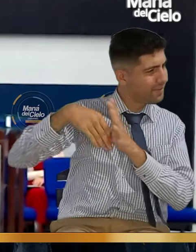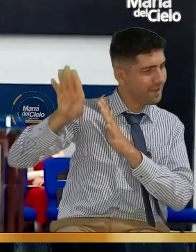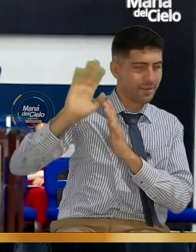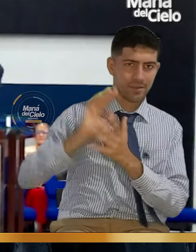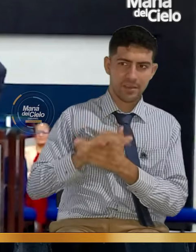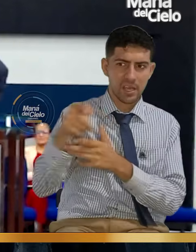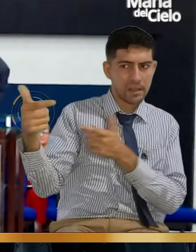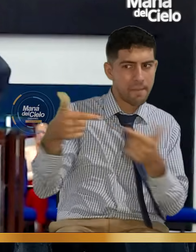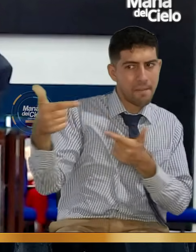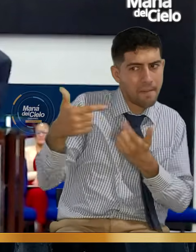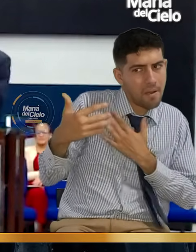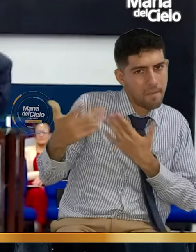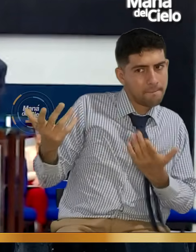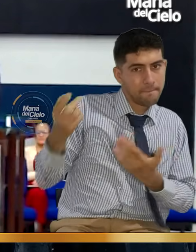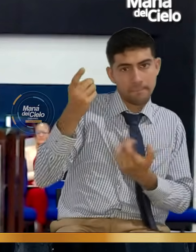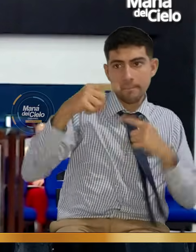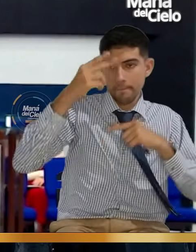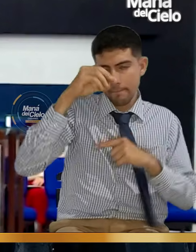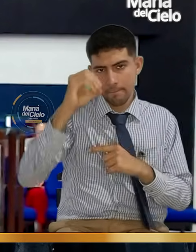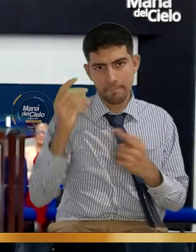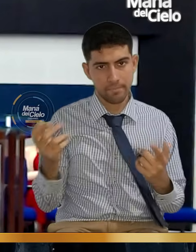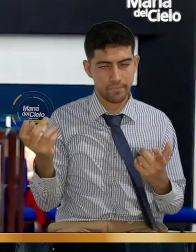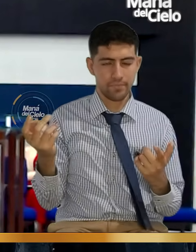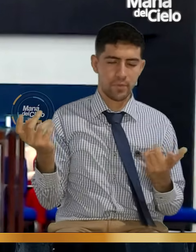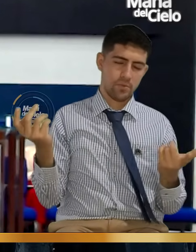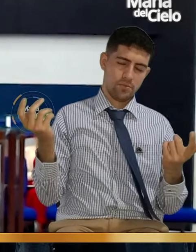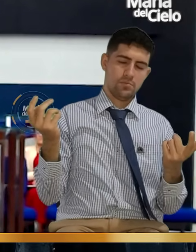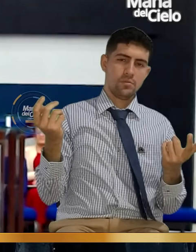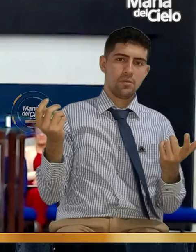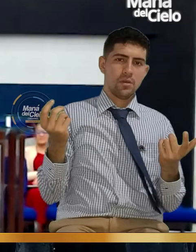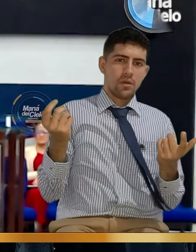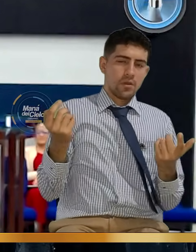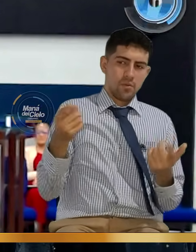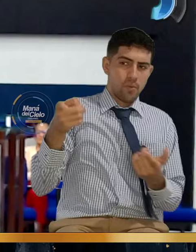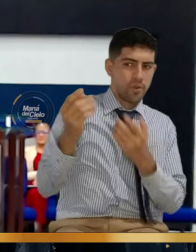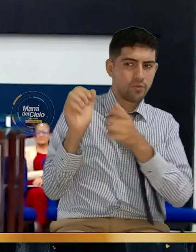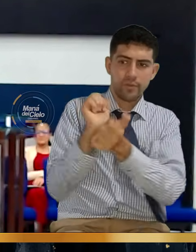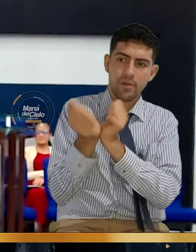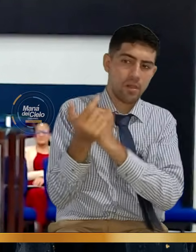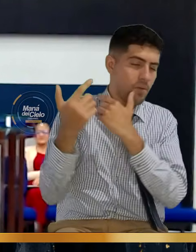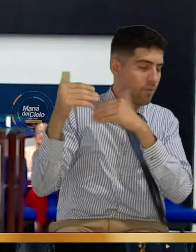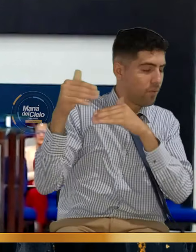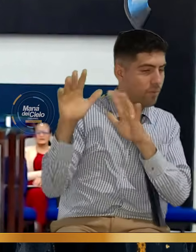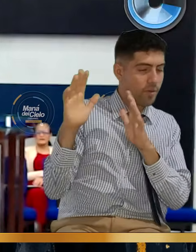a Dios. Qué bueno cuando hay alguna situación en tu vida dudosa, consulta a Dios.